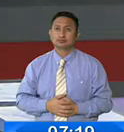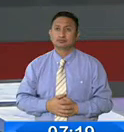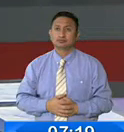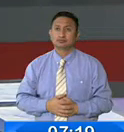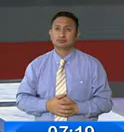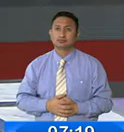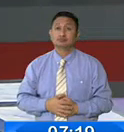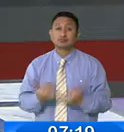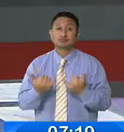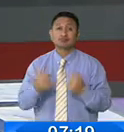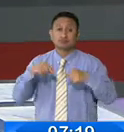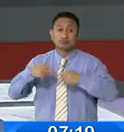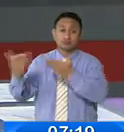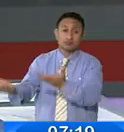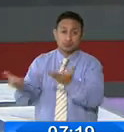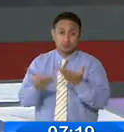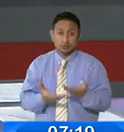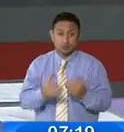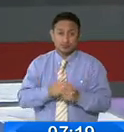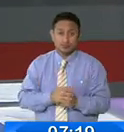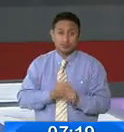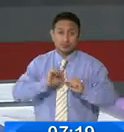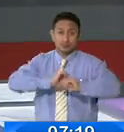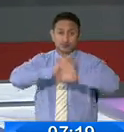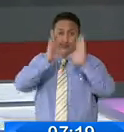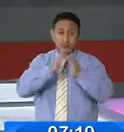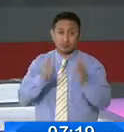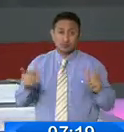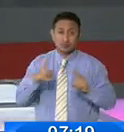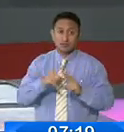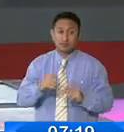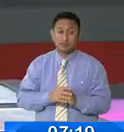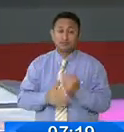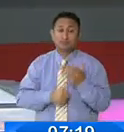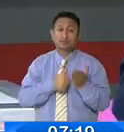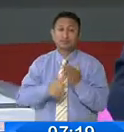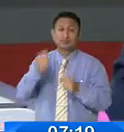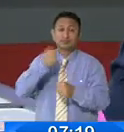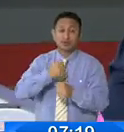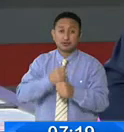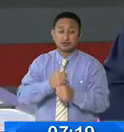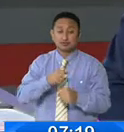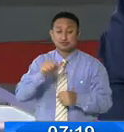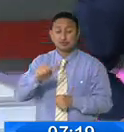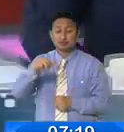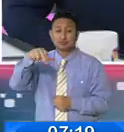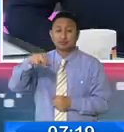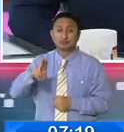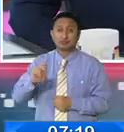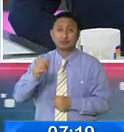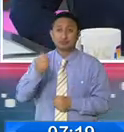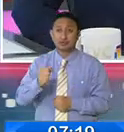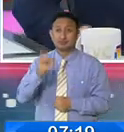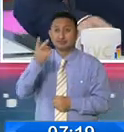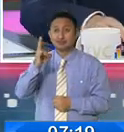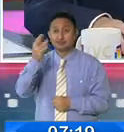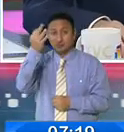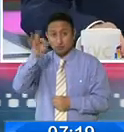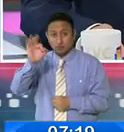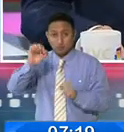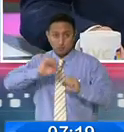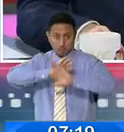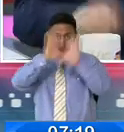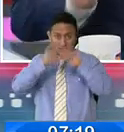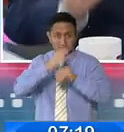Es tiempo de recibir en la edición de la mañana en Comercio TV al ministro de Trabajo, Andrés Ish. Son las 7:19 de la mañana. Señor ministro, buenos